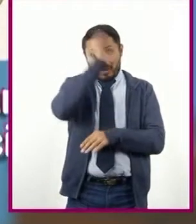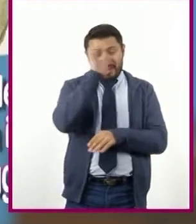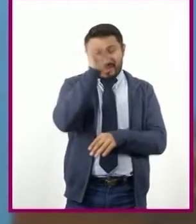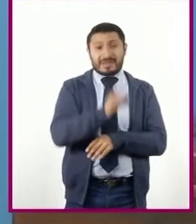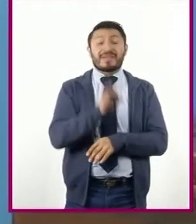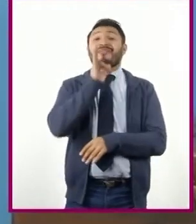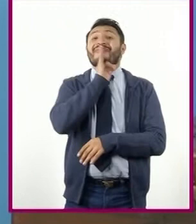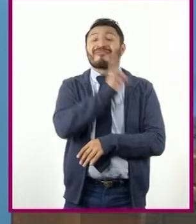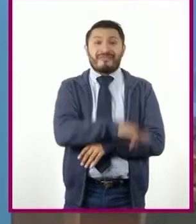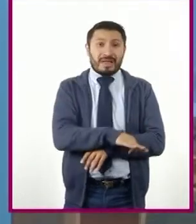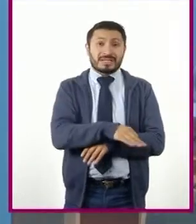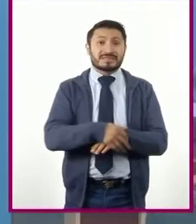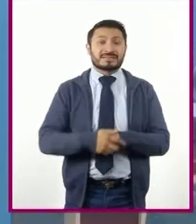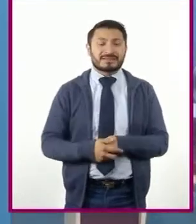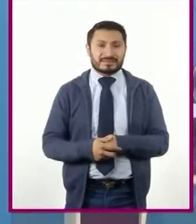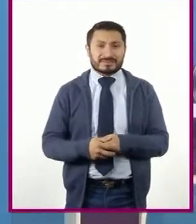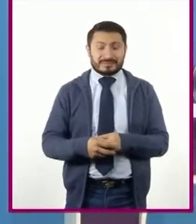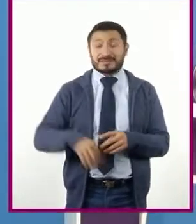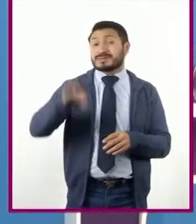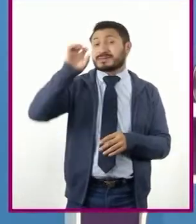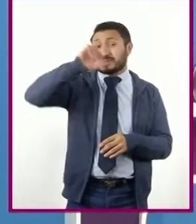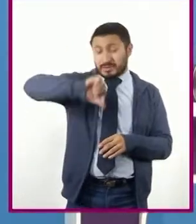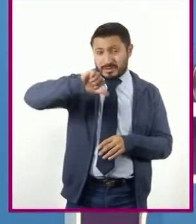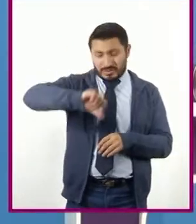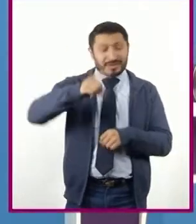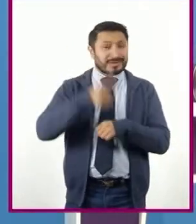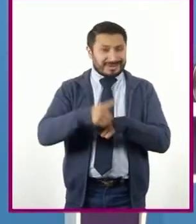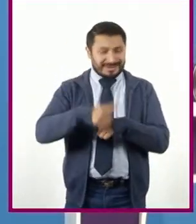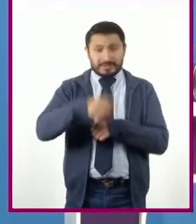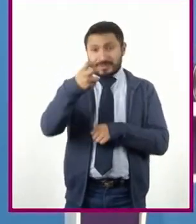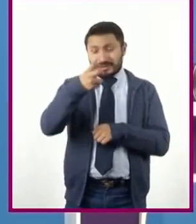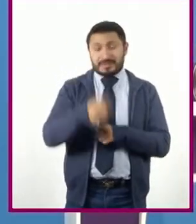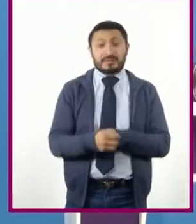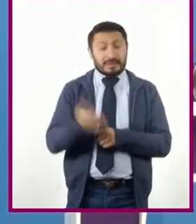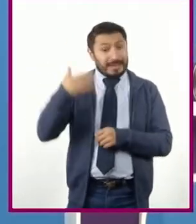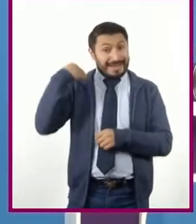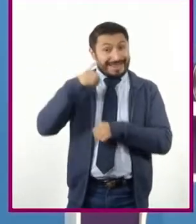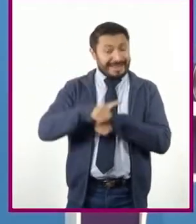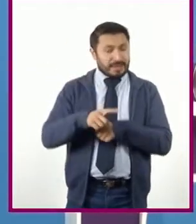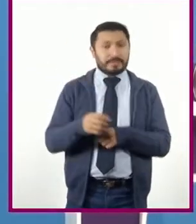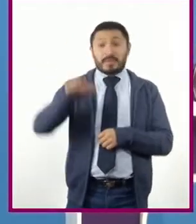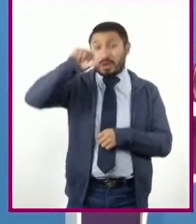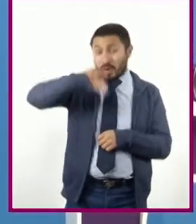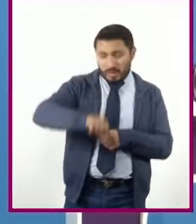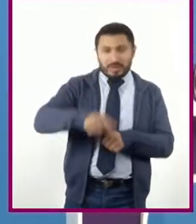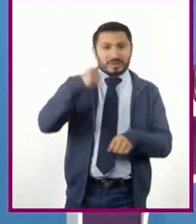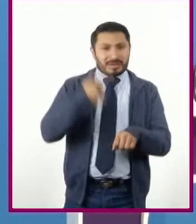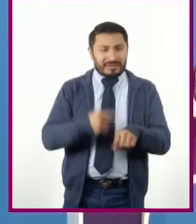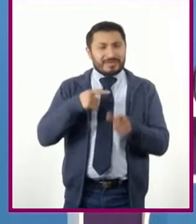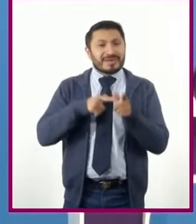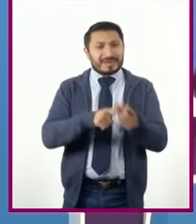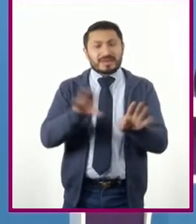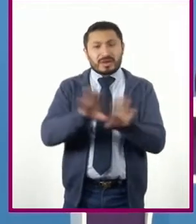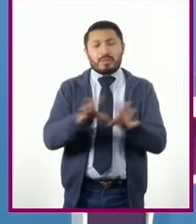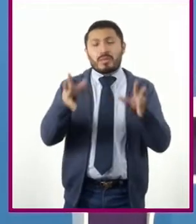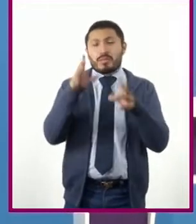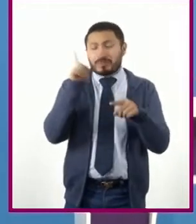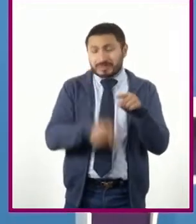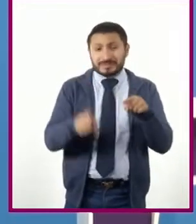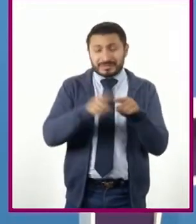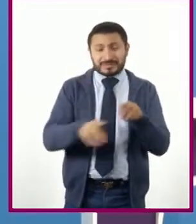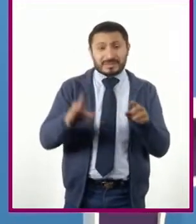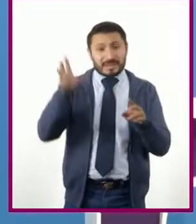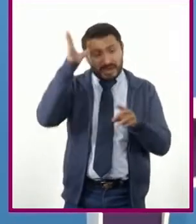dañina. Hoy, aunque se siga combatiendo las enfermedades hereditarias, conceptos como, entre comillas,